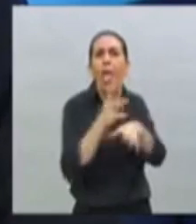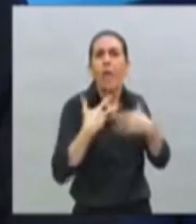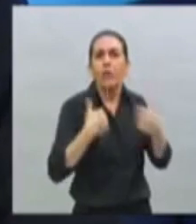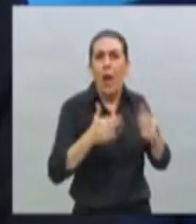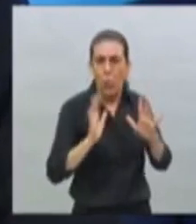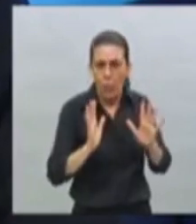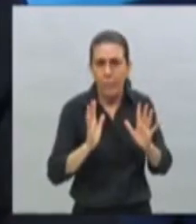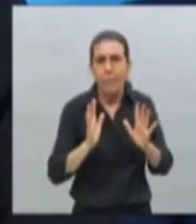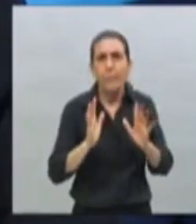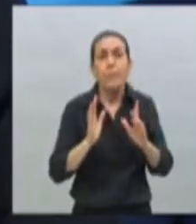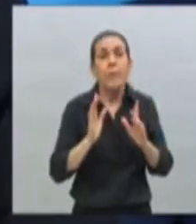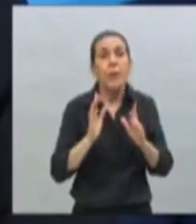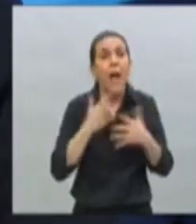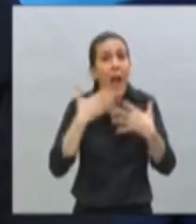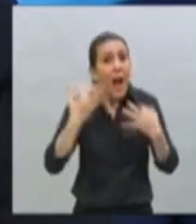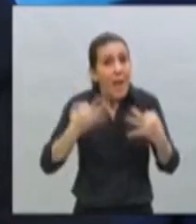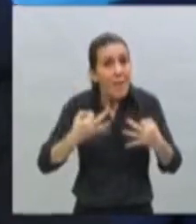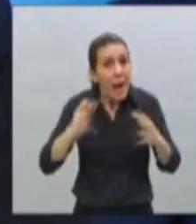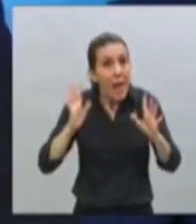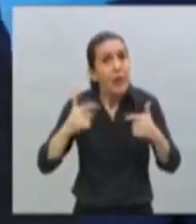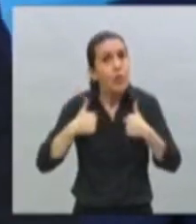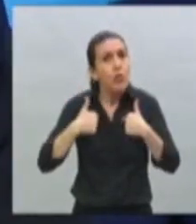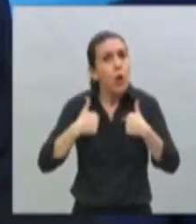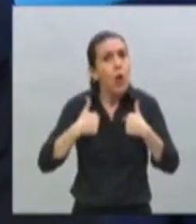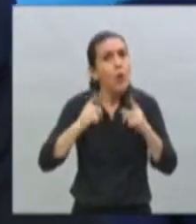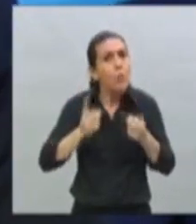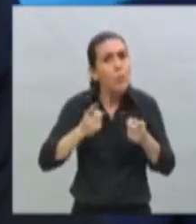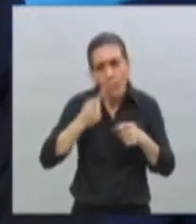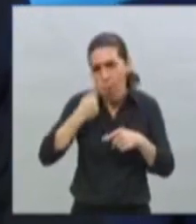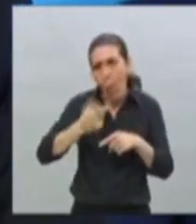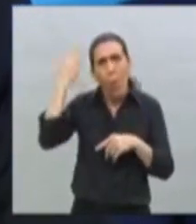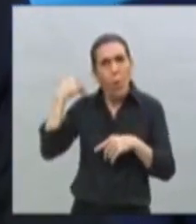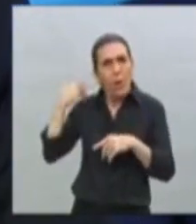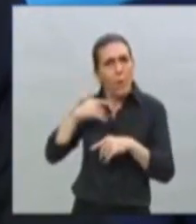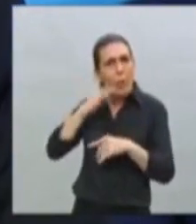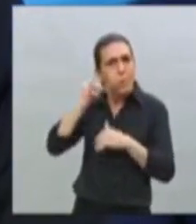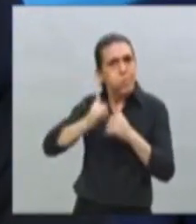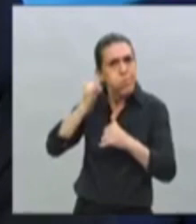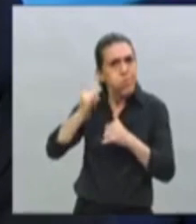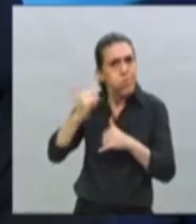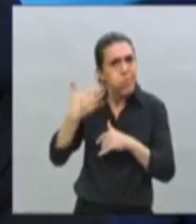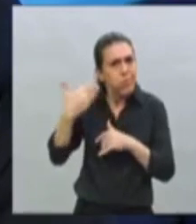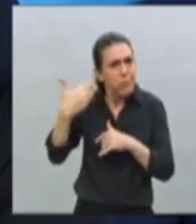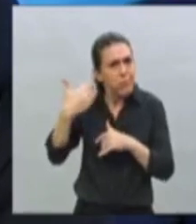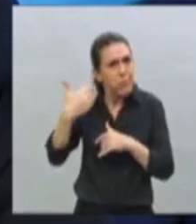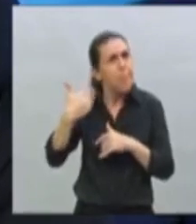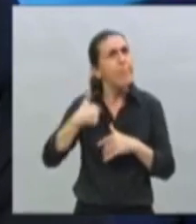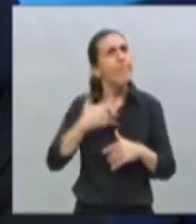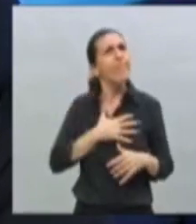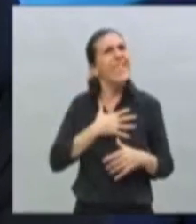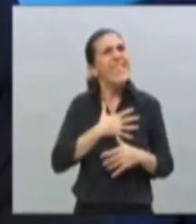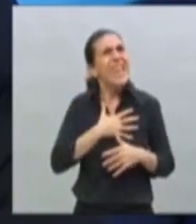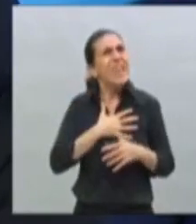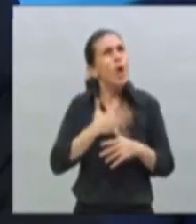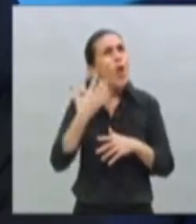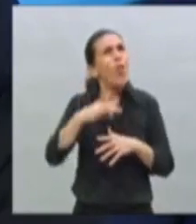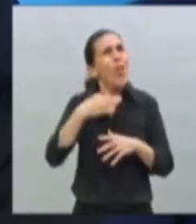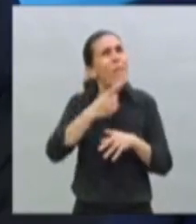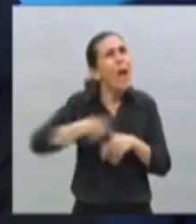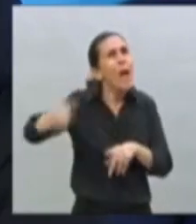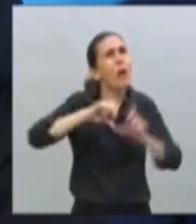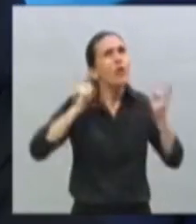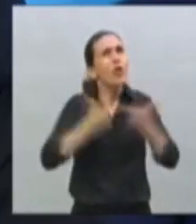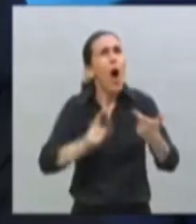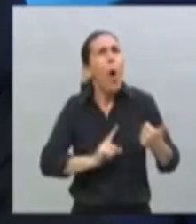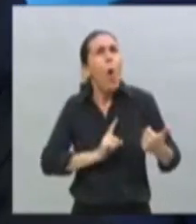La verdad es que yo, como les dije la última vez que hablamos, siento que como sociedad tenemos que estar muy orgullosos y muy contentos